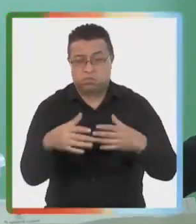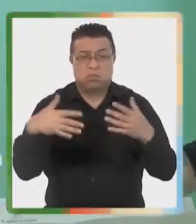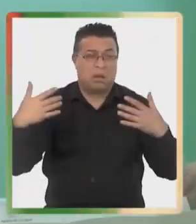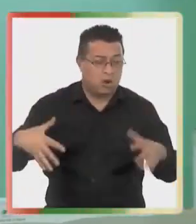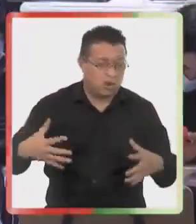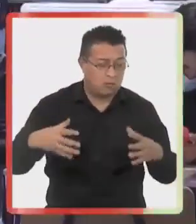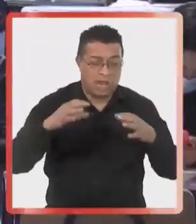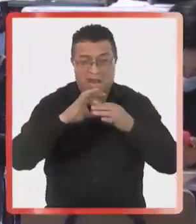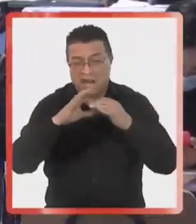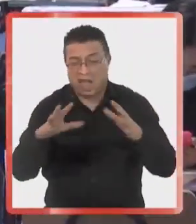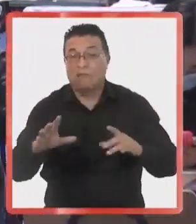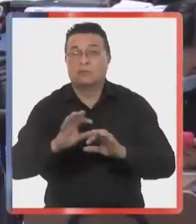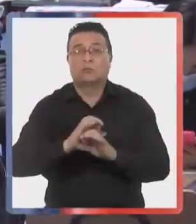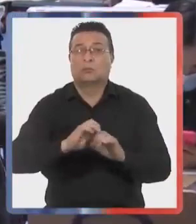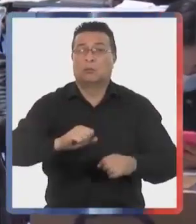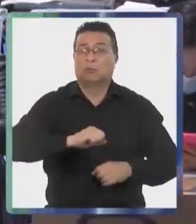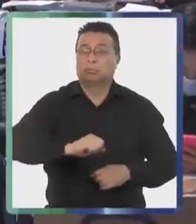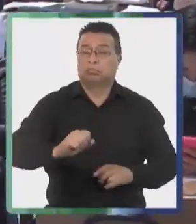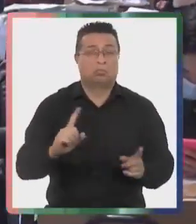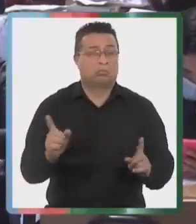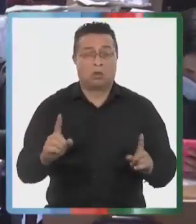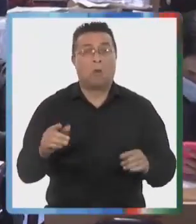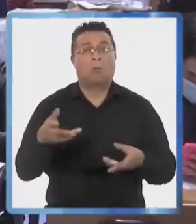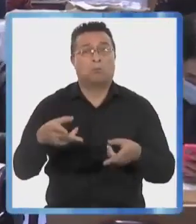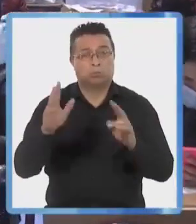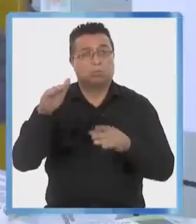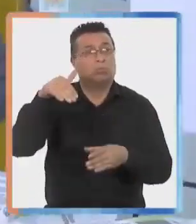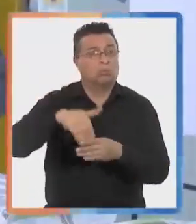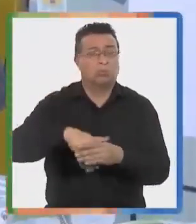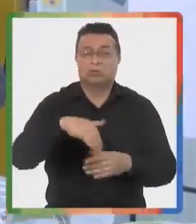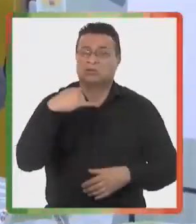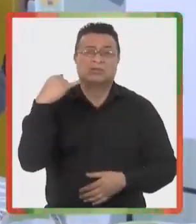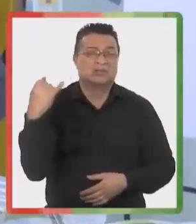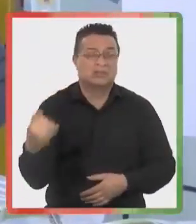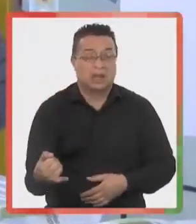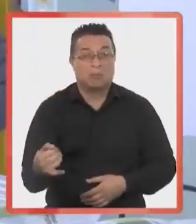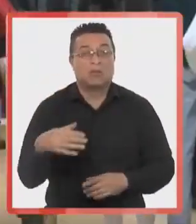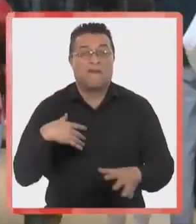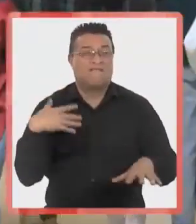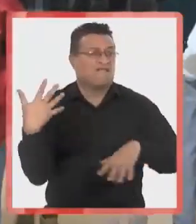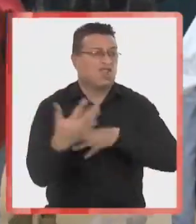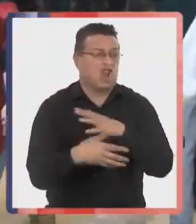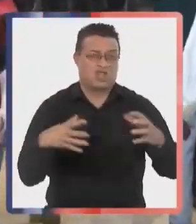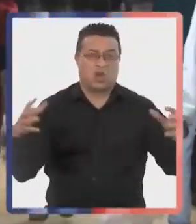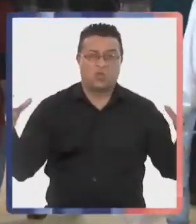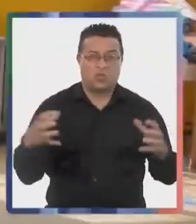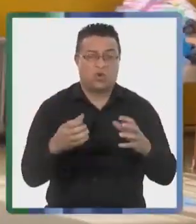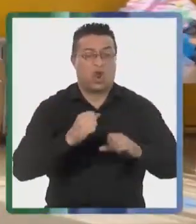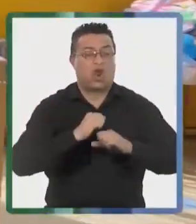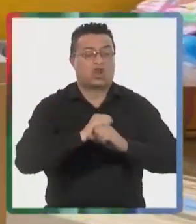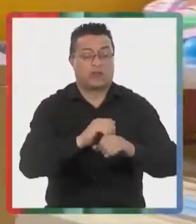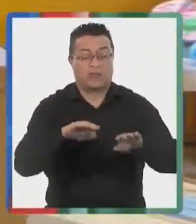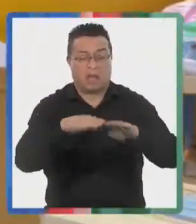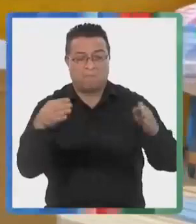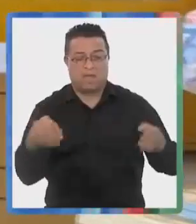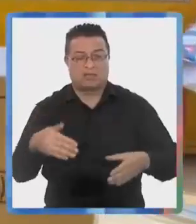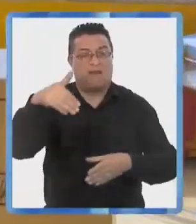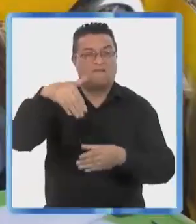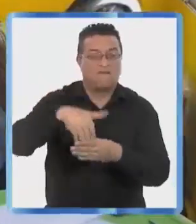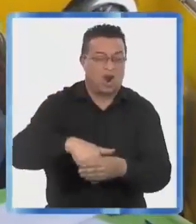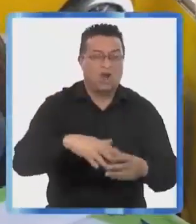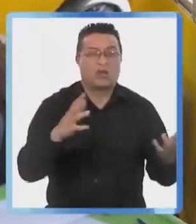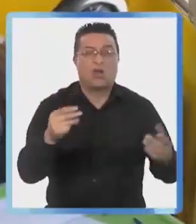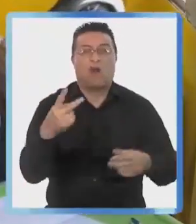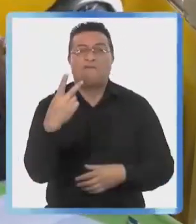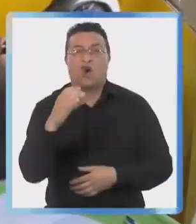de importancia que impida que la gente pueda sufragar, digamos, o hechos violentos contra las mesas de votación